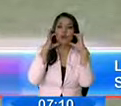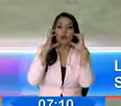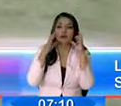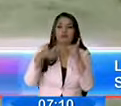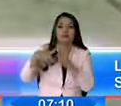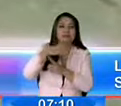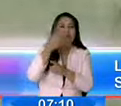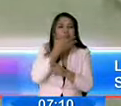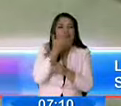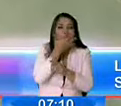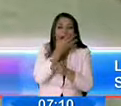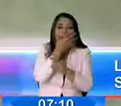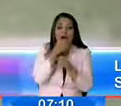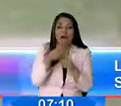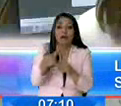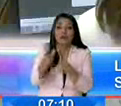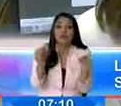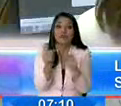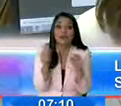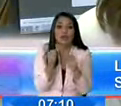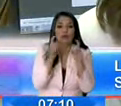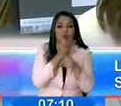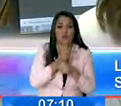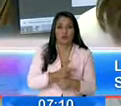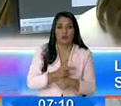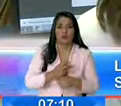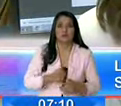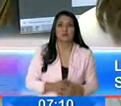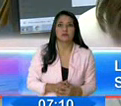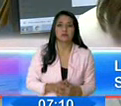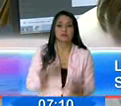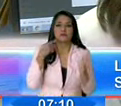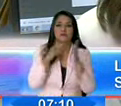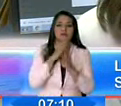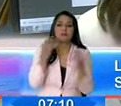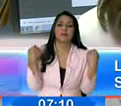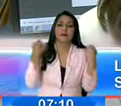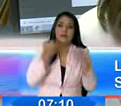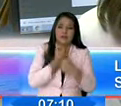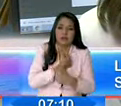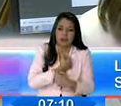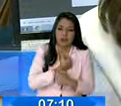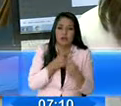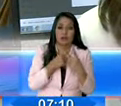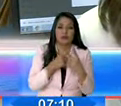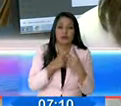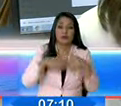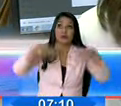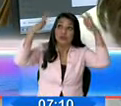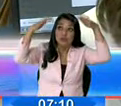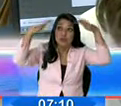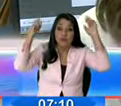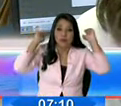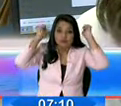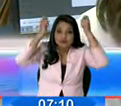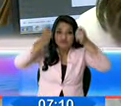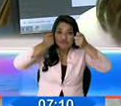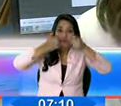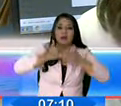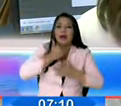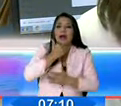ambiente caliente a uno frío. Siempre mantenernos abrigados y cubiertos de la lluvia, con